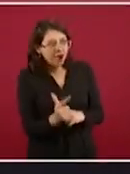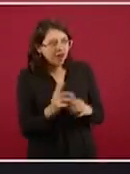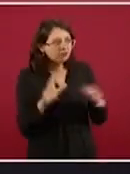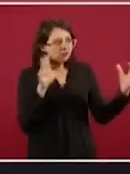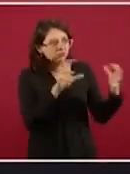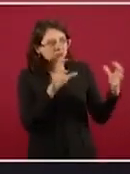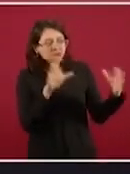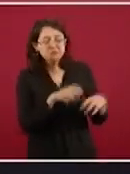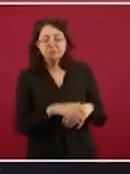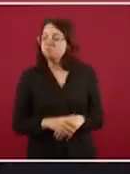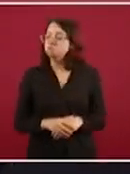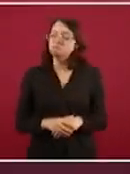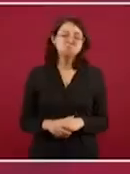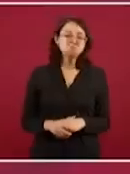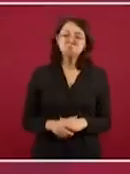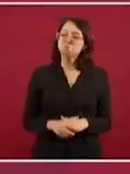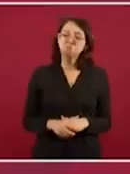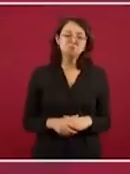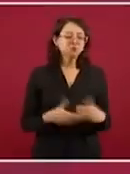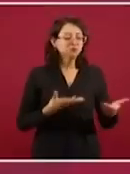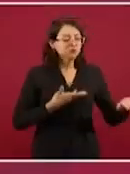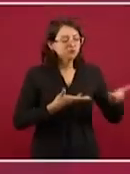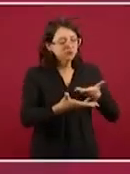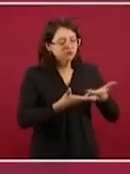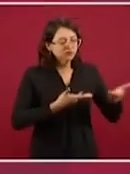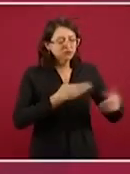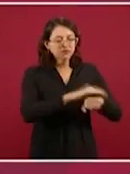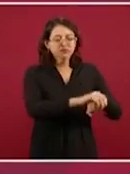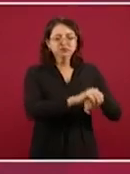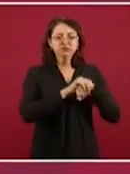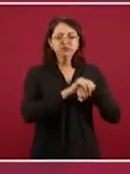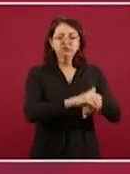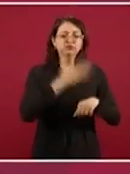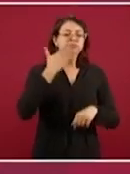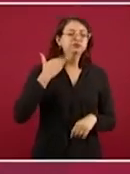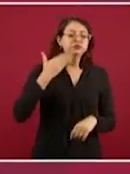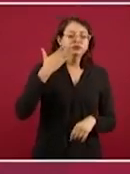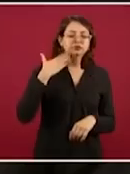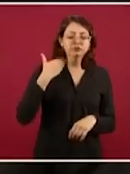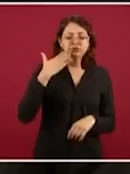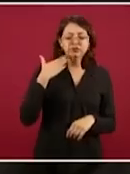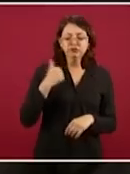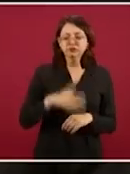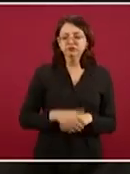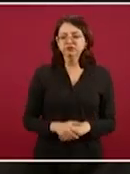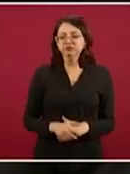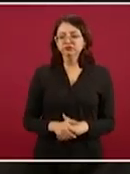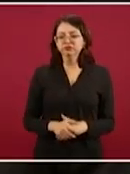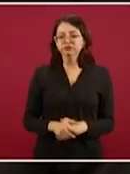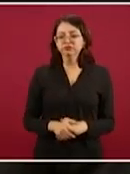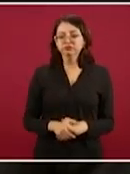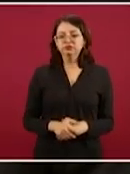una reunión fraterna, vamos a decir, ¿sí? Y hay confianza,